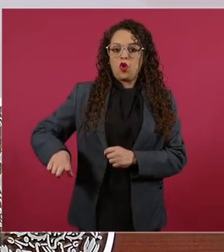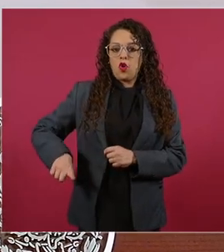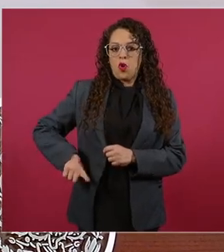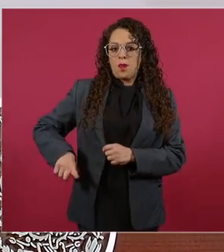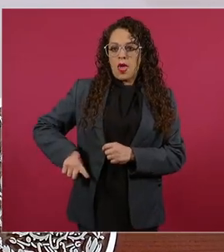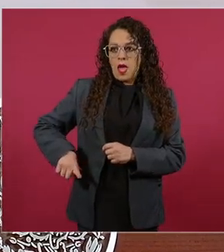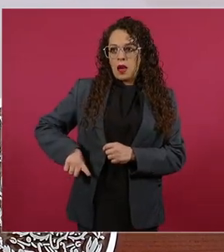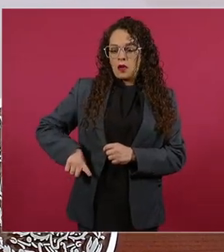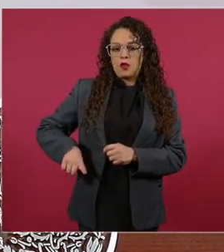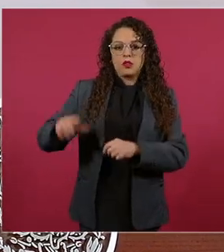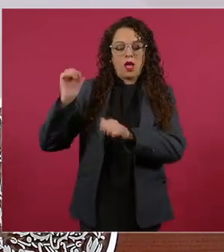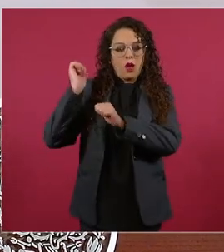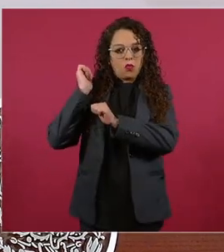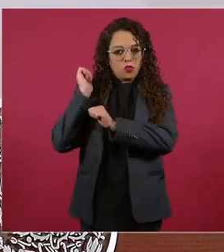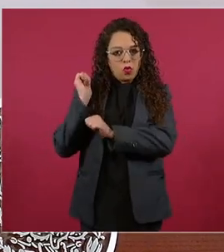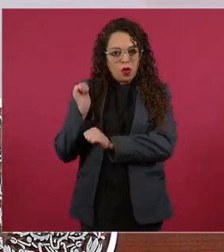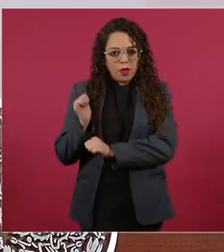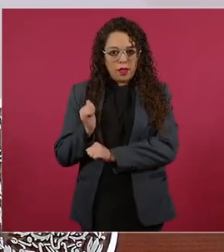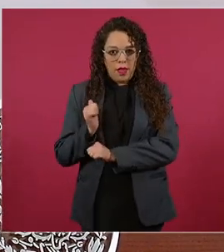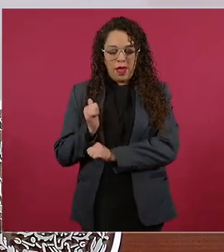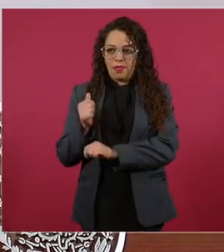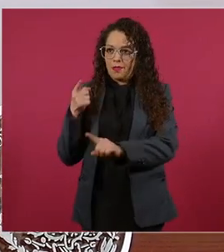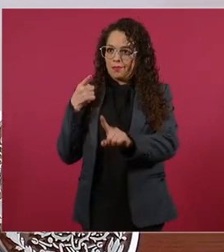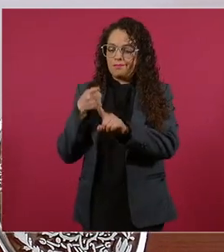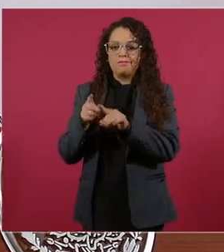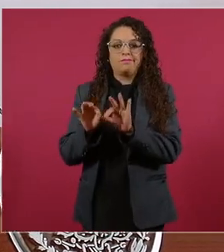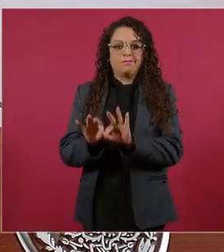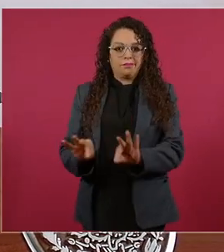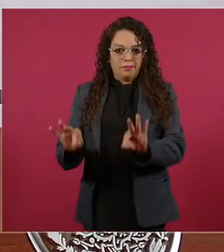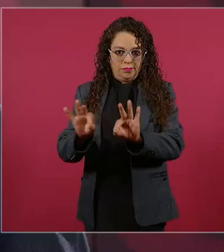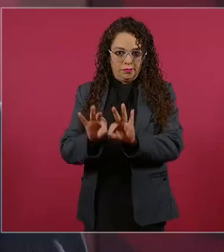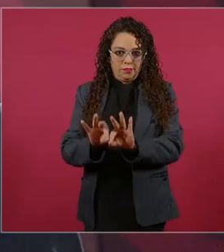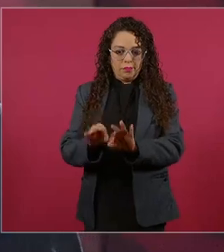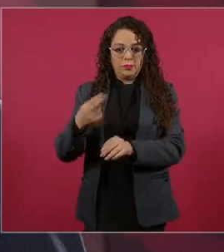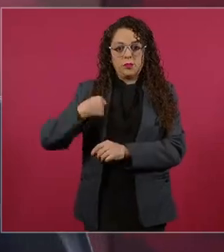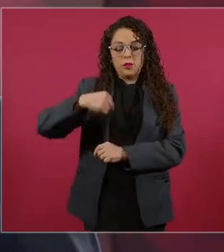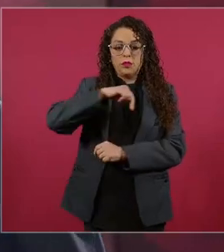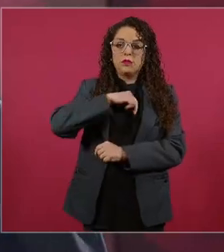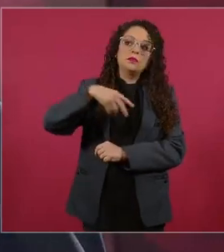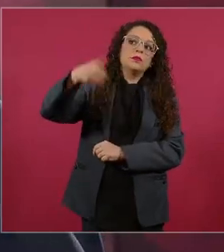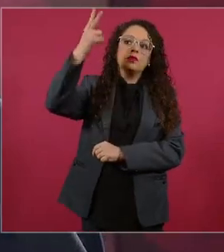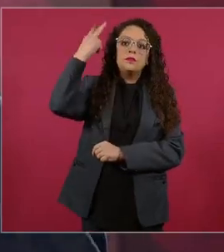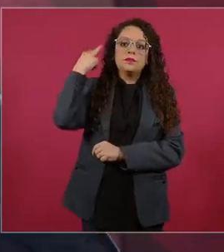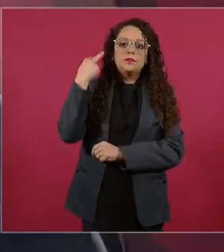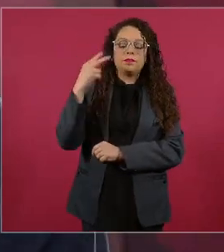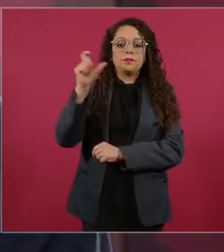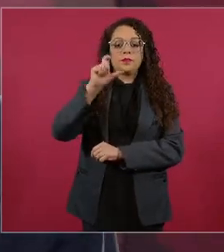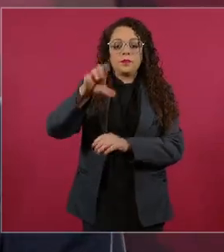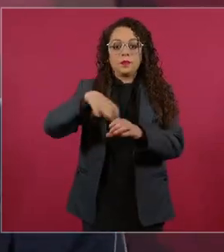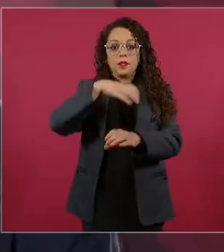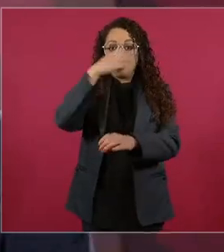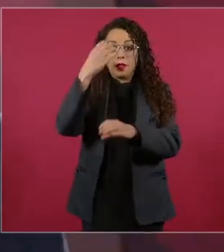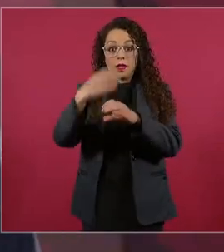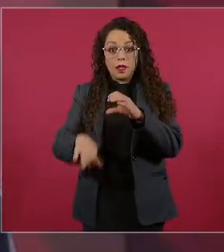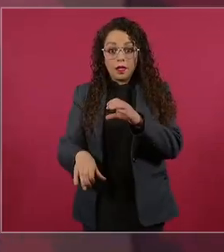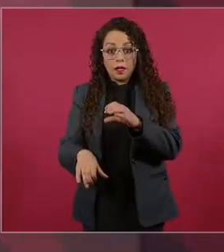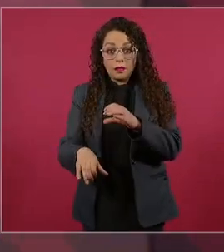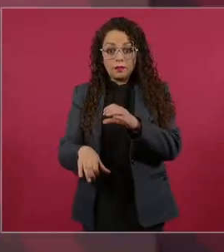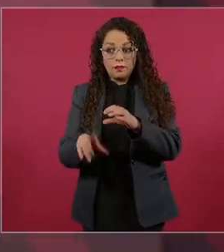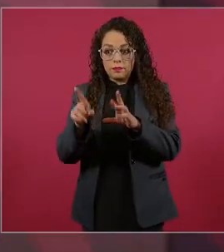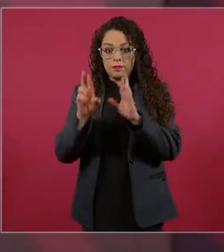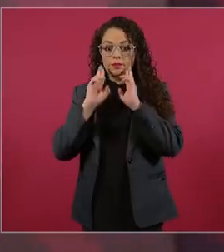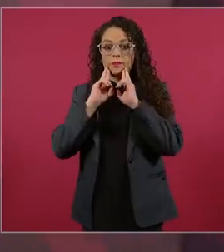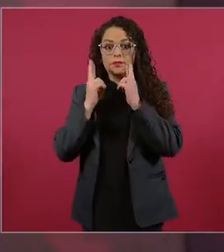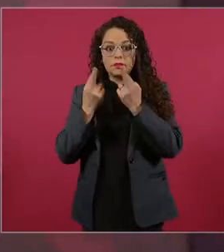y terminando un acto en compañía de la presidenta electa, ella